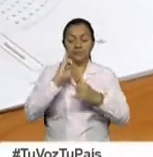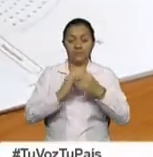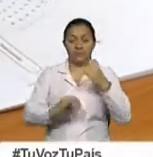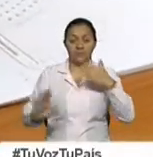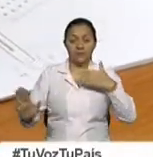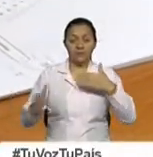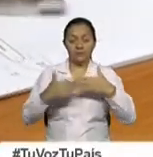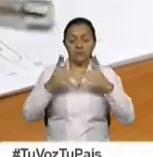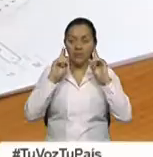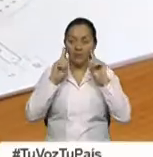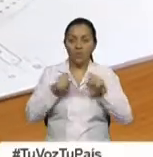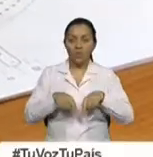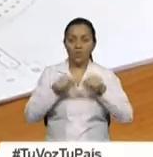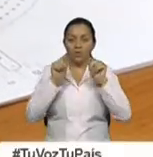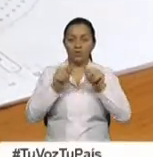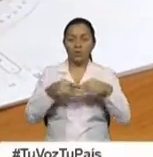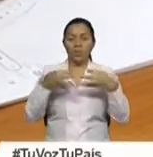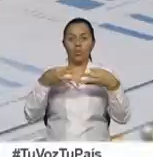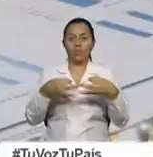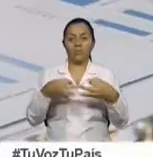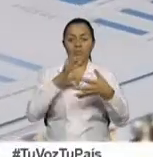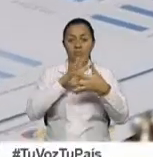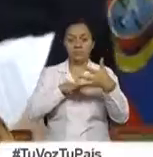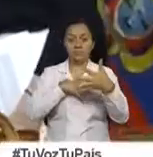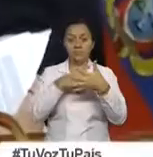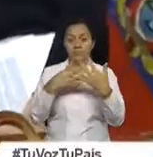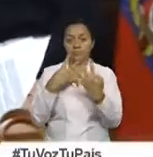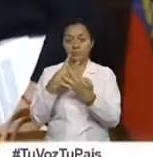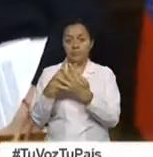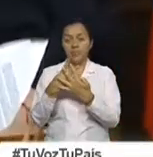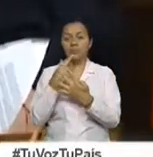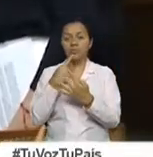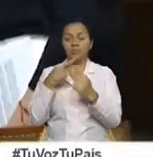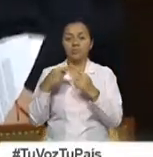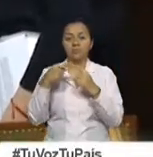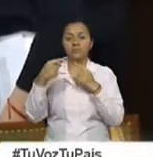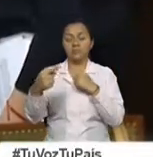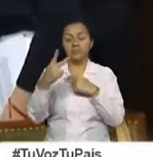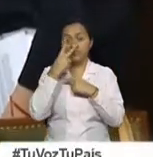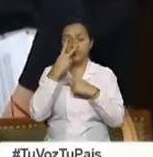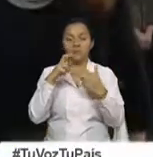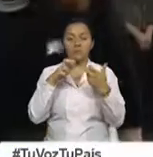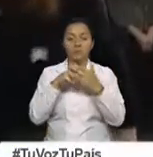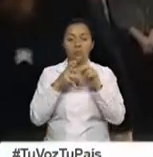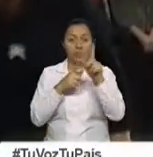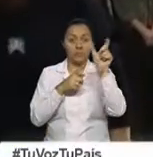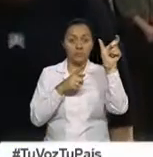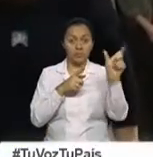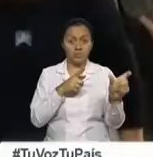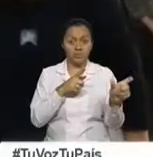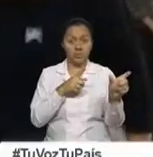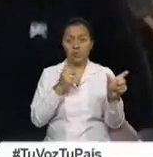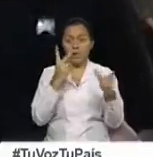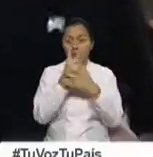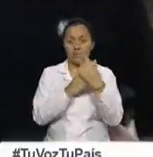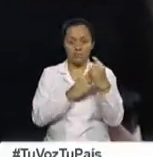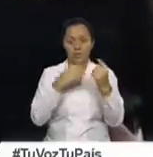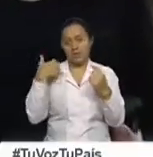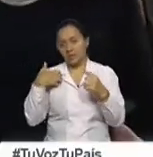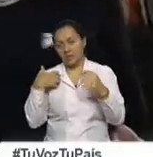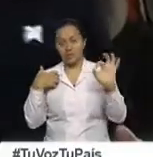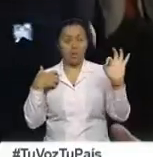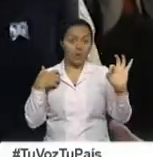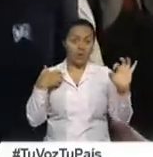el convenio para el cumplimiento de condenas penales, el cual procura que la pena cometida por una persona en uno de los dos estados parte